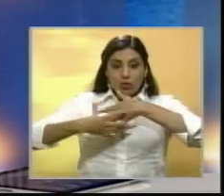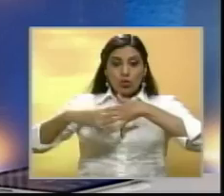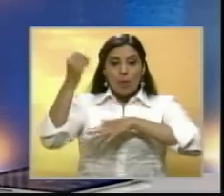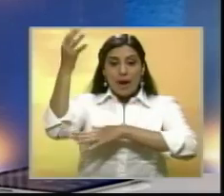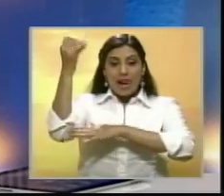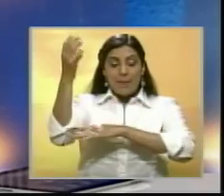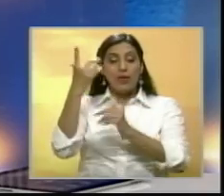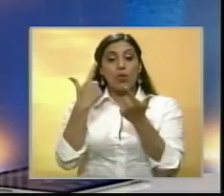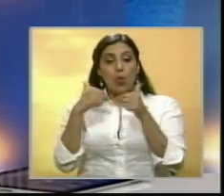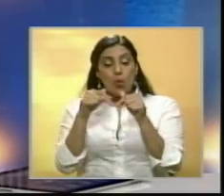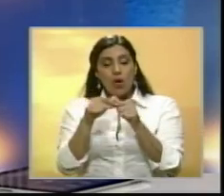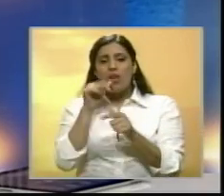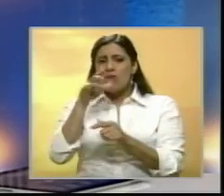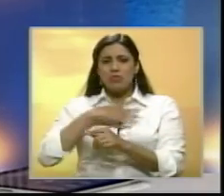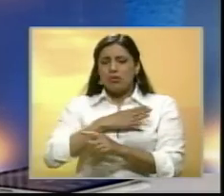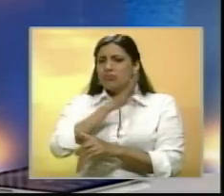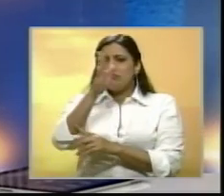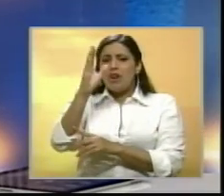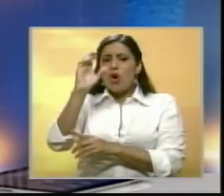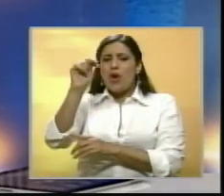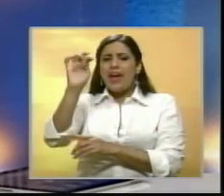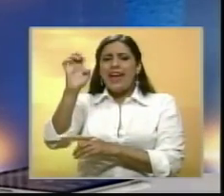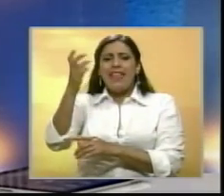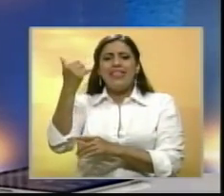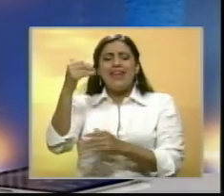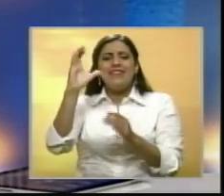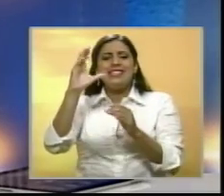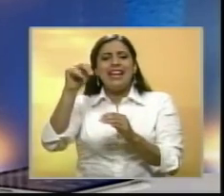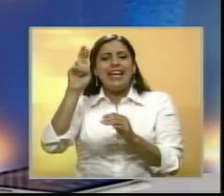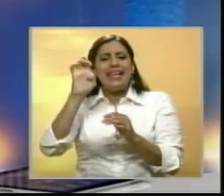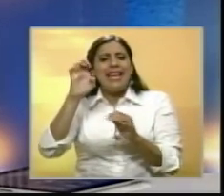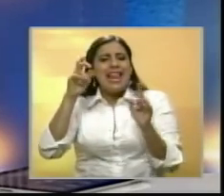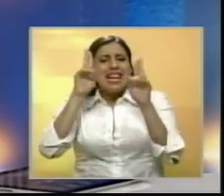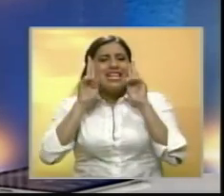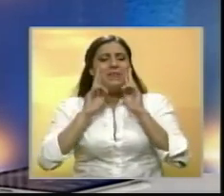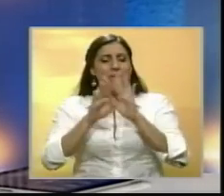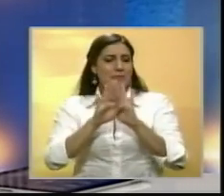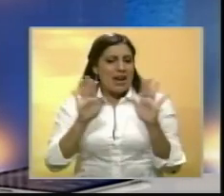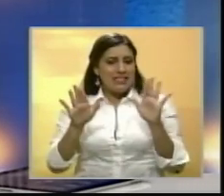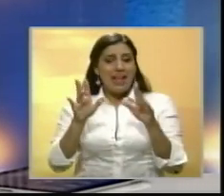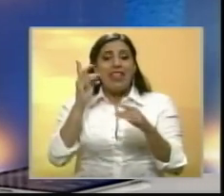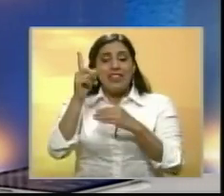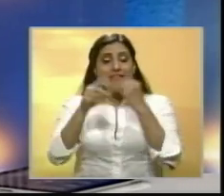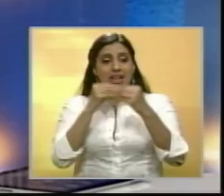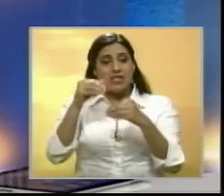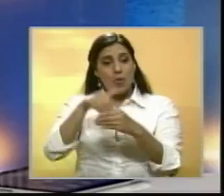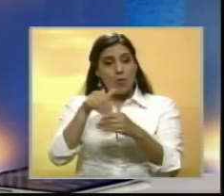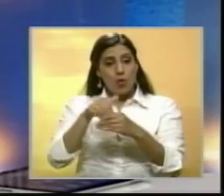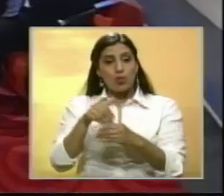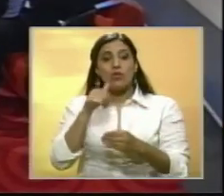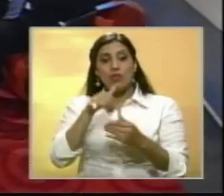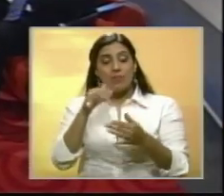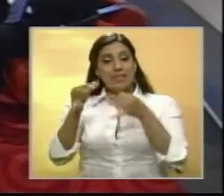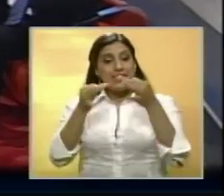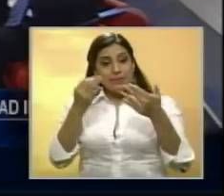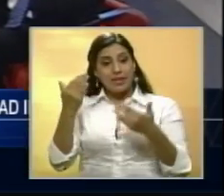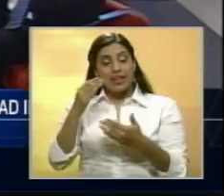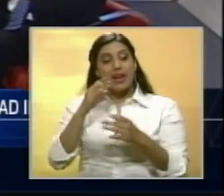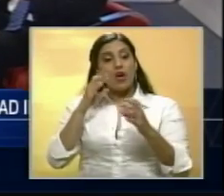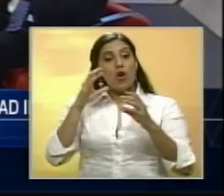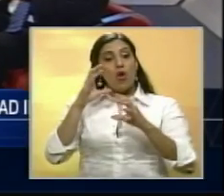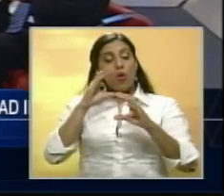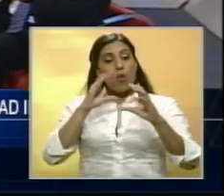el Parlamento lo único que solicita ante la OEA es un CNE imparcial y la realización del referéndum revocatorio. Rondón explicó que la